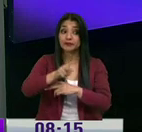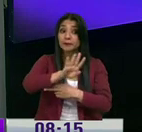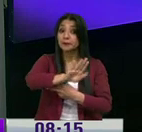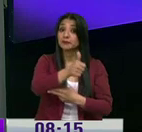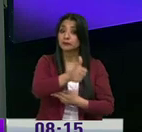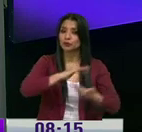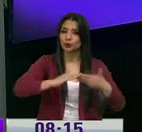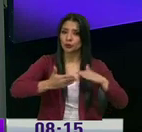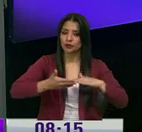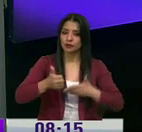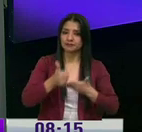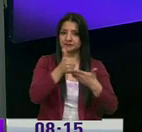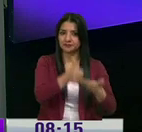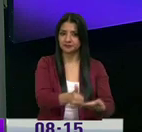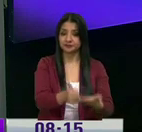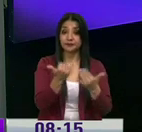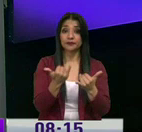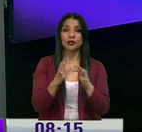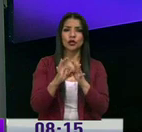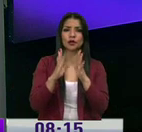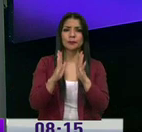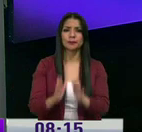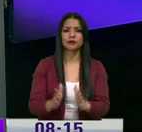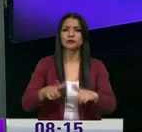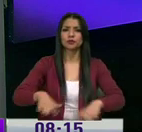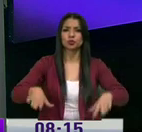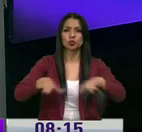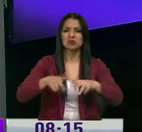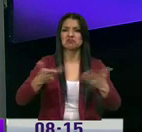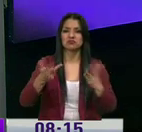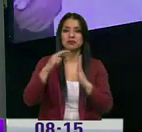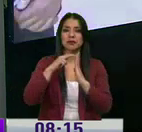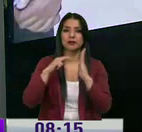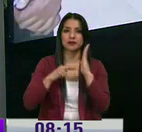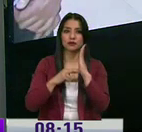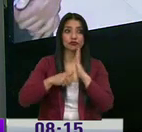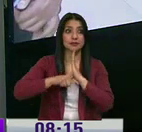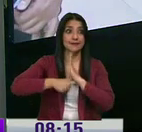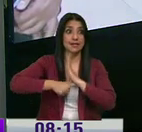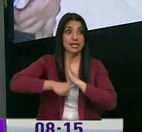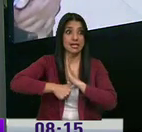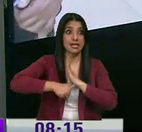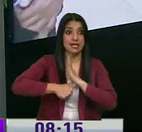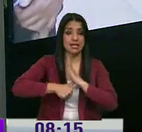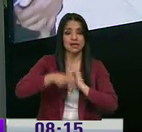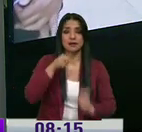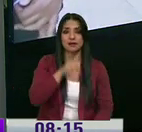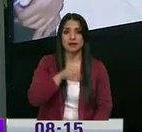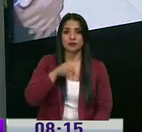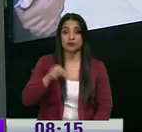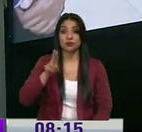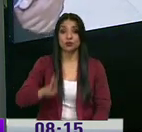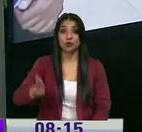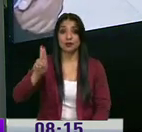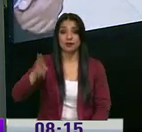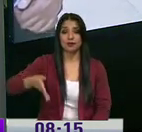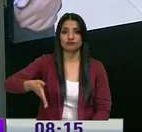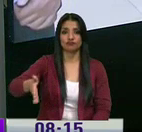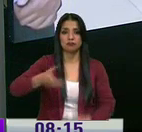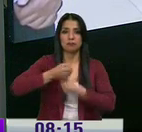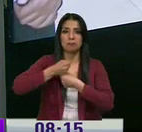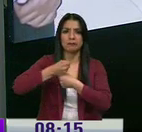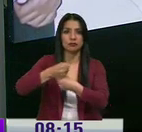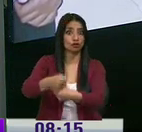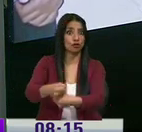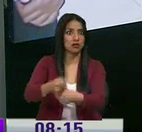ustedes, mis vecinos. Andrea Orbe se encuentra a esta hora en el registro civil. Ella está en las Naciones Unidas y Amazonas, en ese registro civil que es